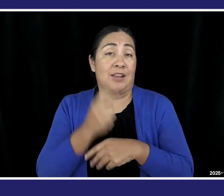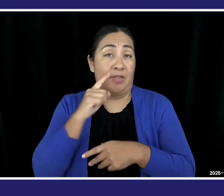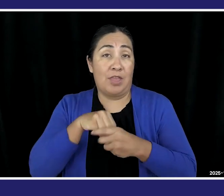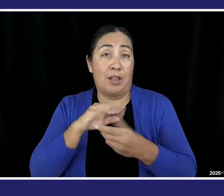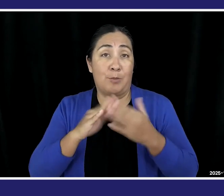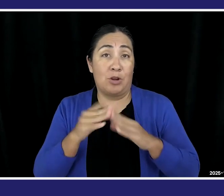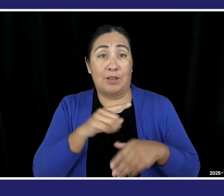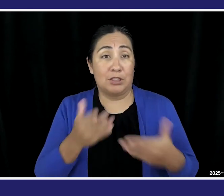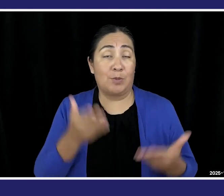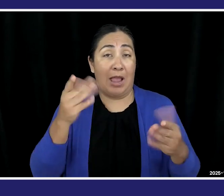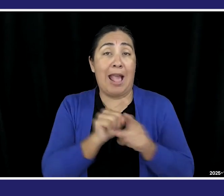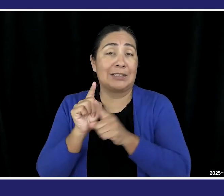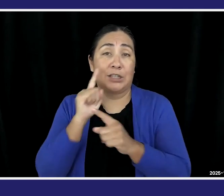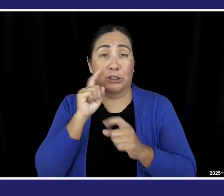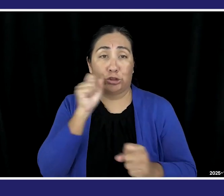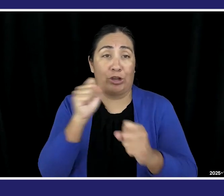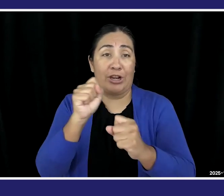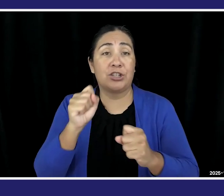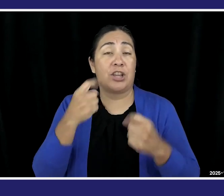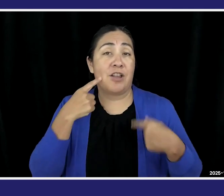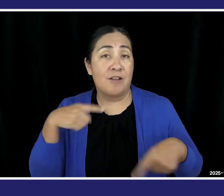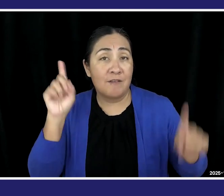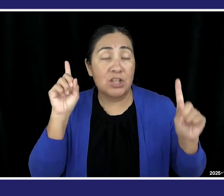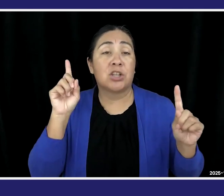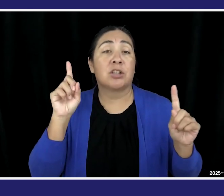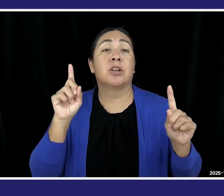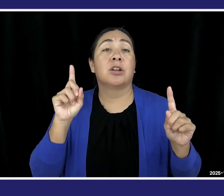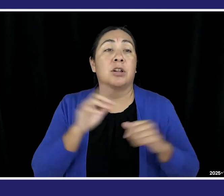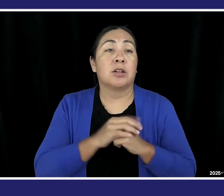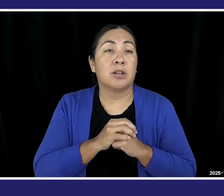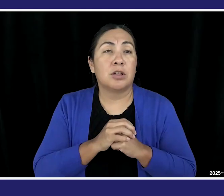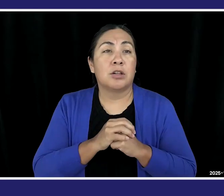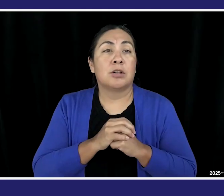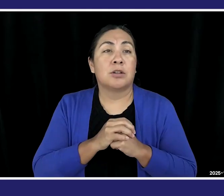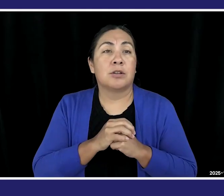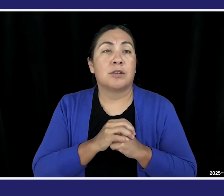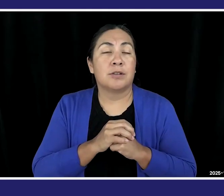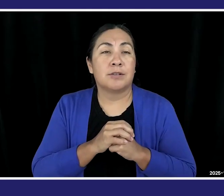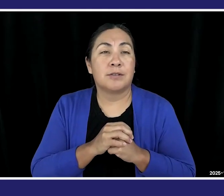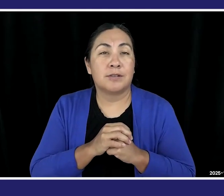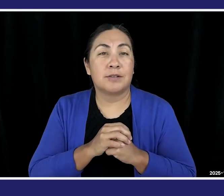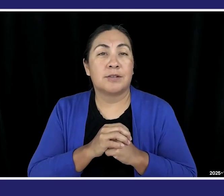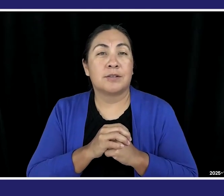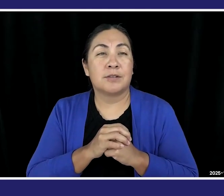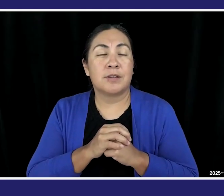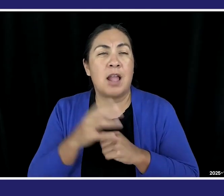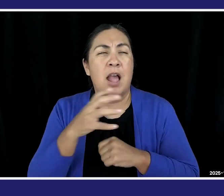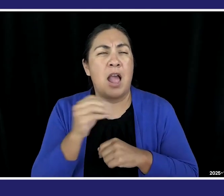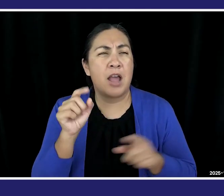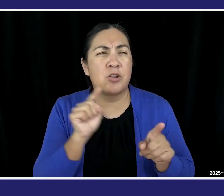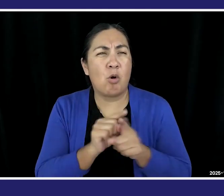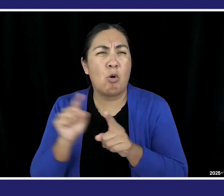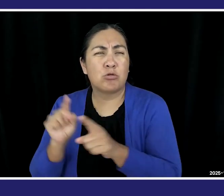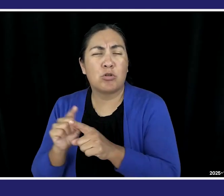también agradezco que nombren el proyecto de California para la reducción de las disparidades a CRDP como una